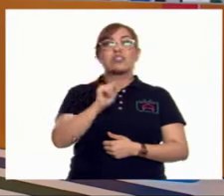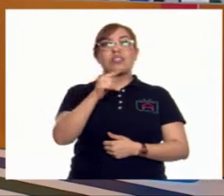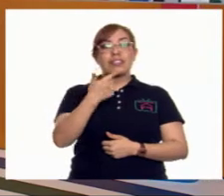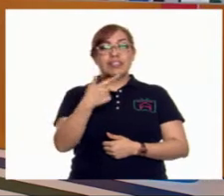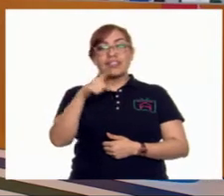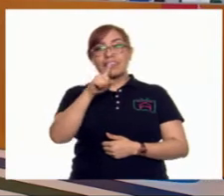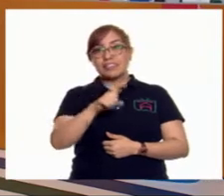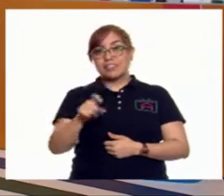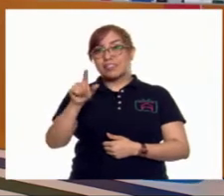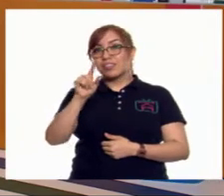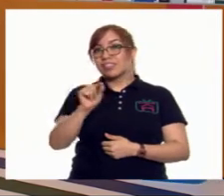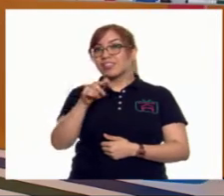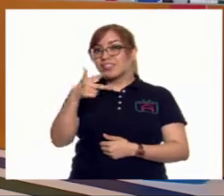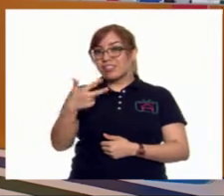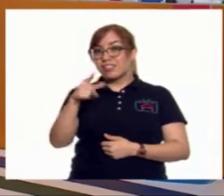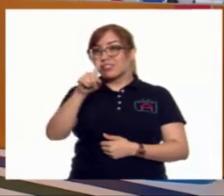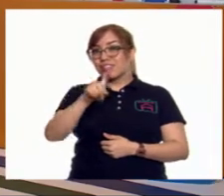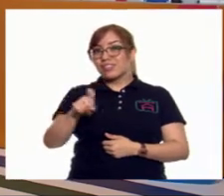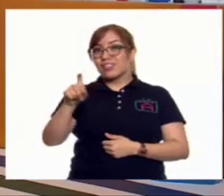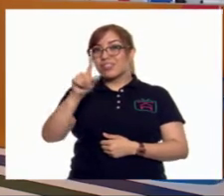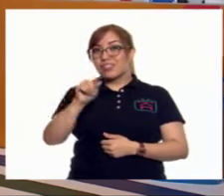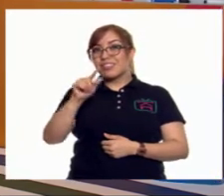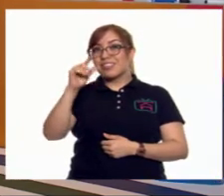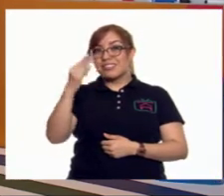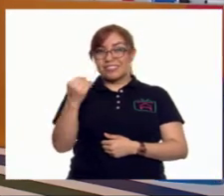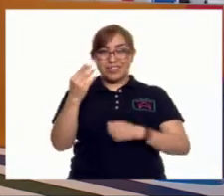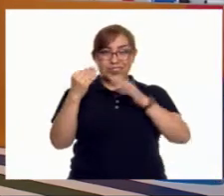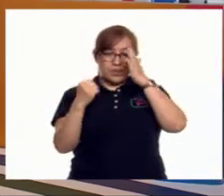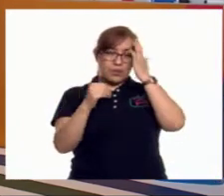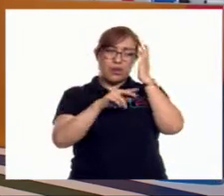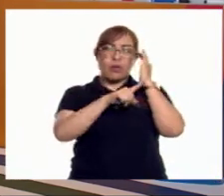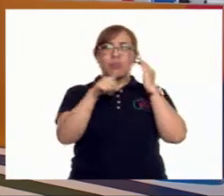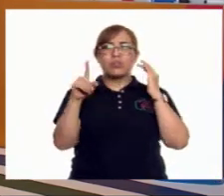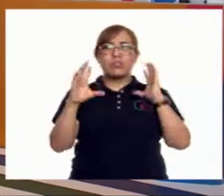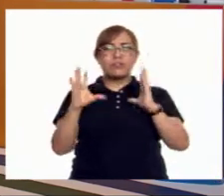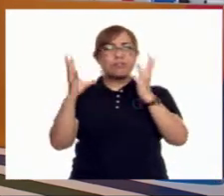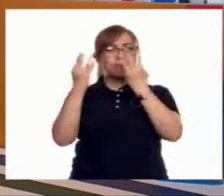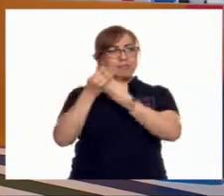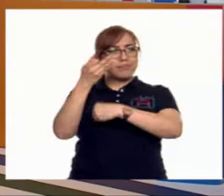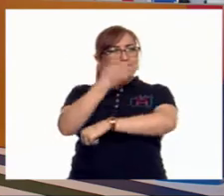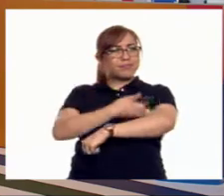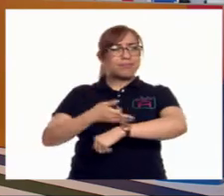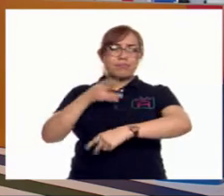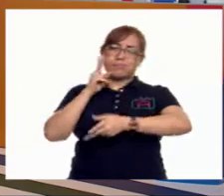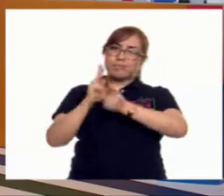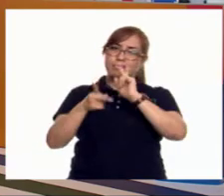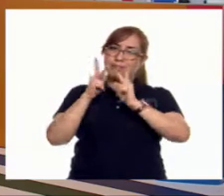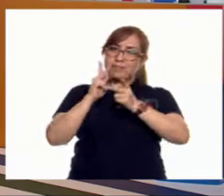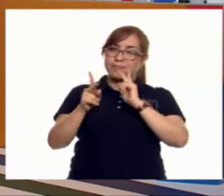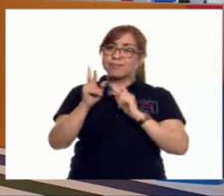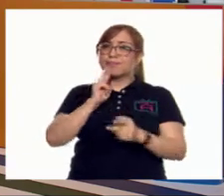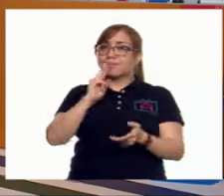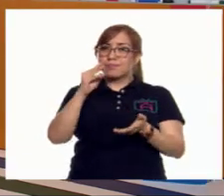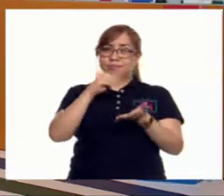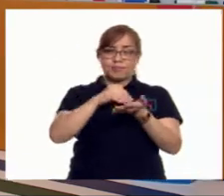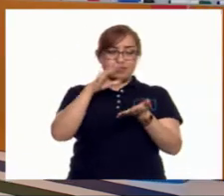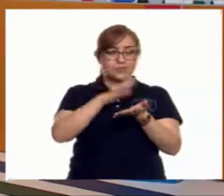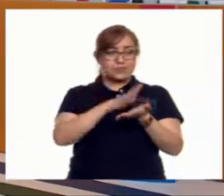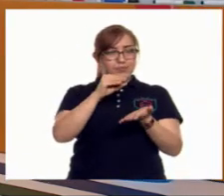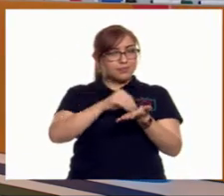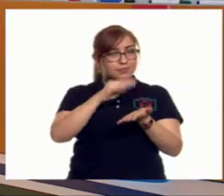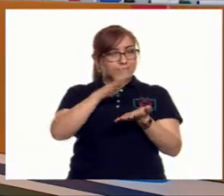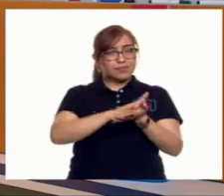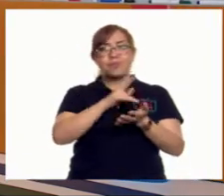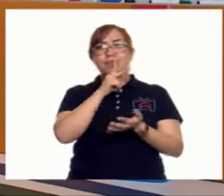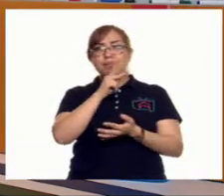178 y 179 las contesten en familia. Vayan respondiendo esas preguntas. Que papá o